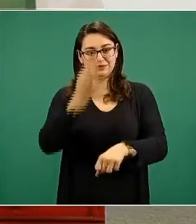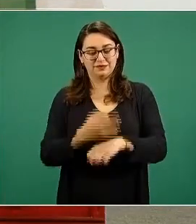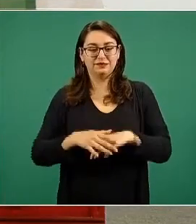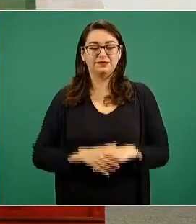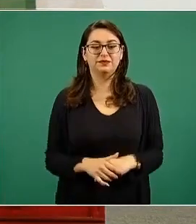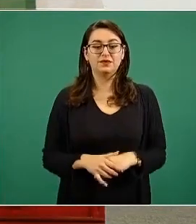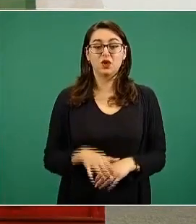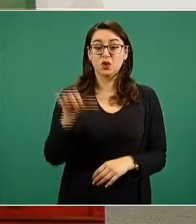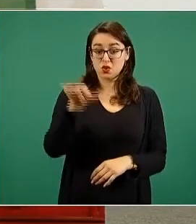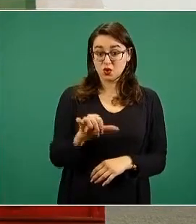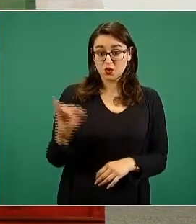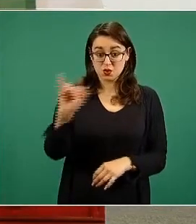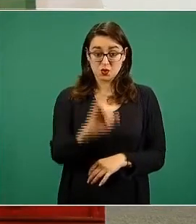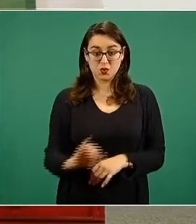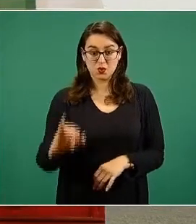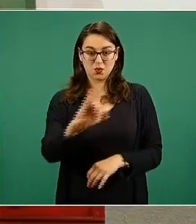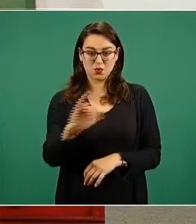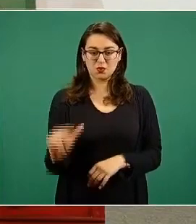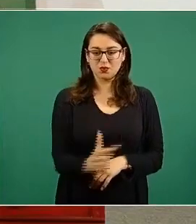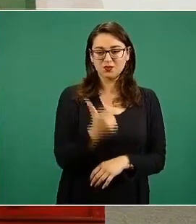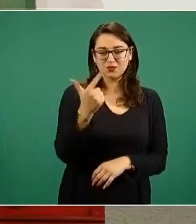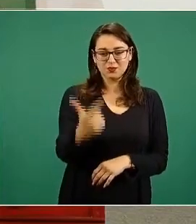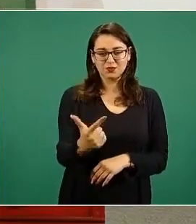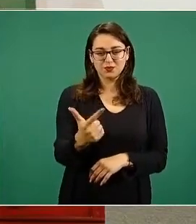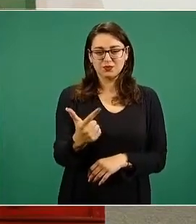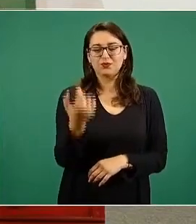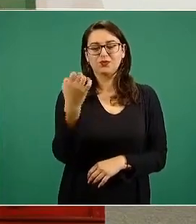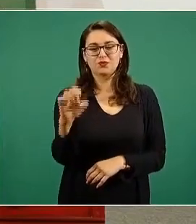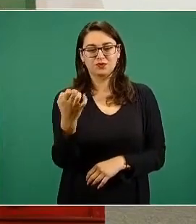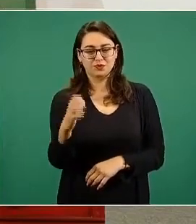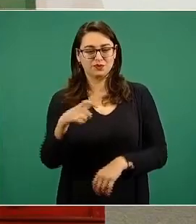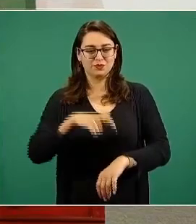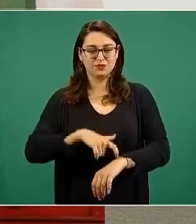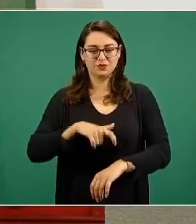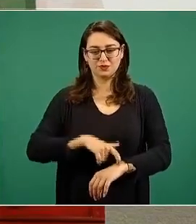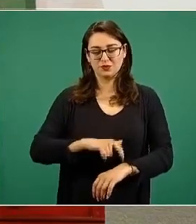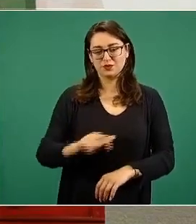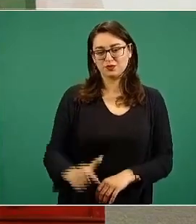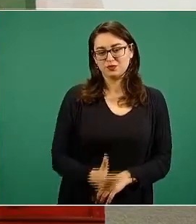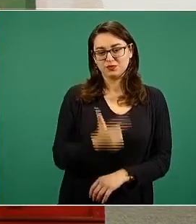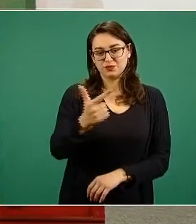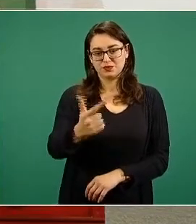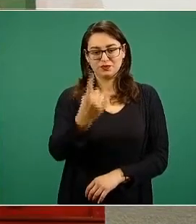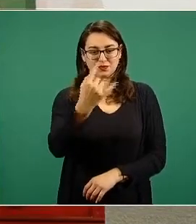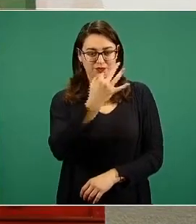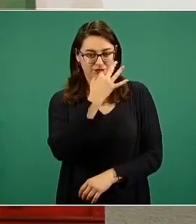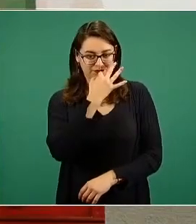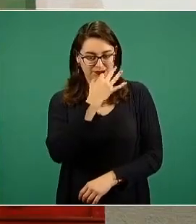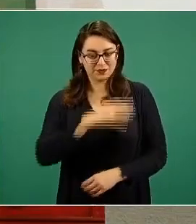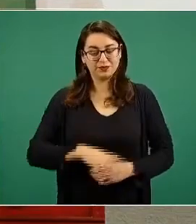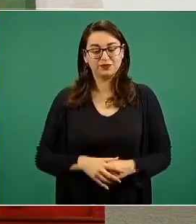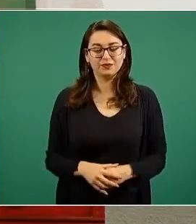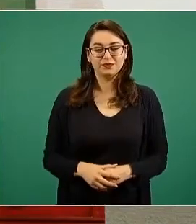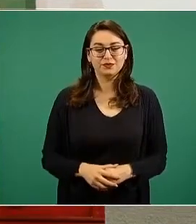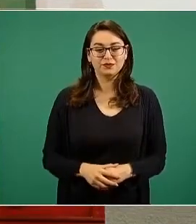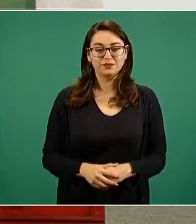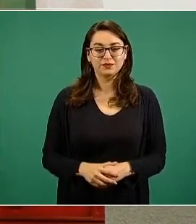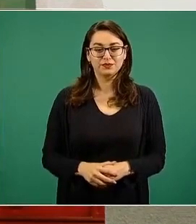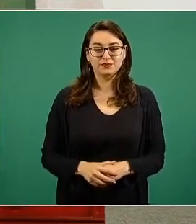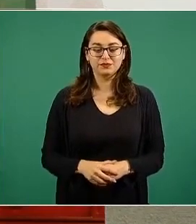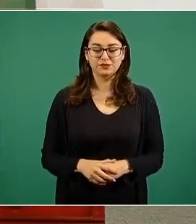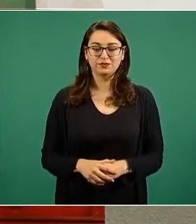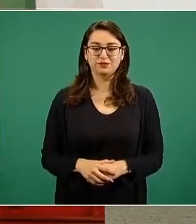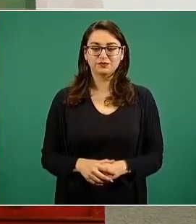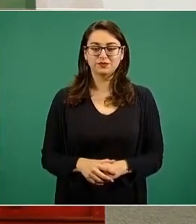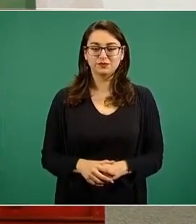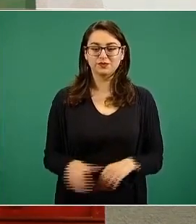es jueves 7 de enero, son las 19:01 y vamos